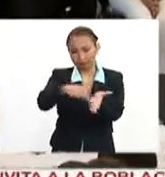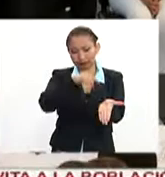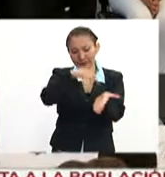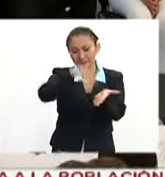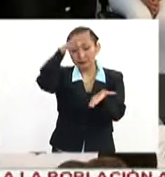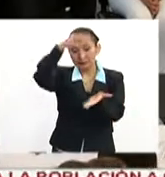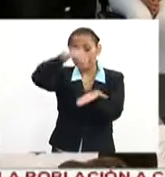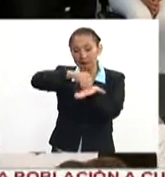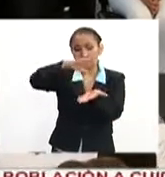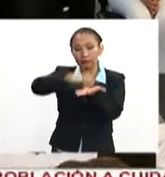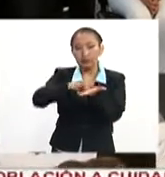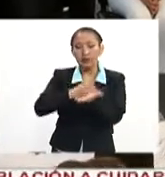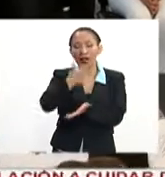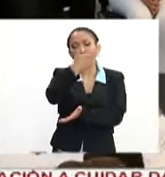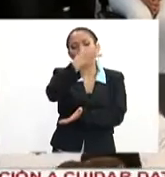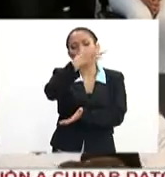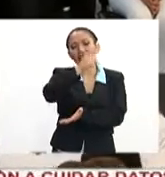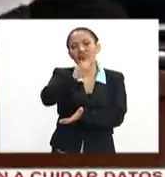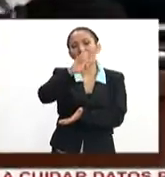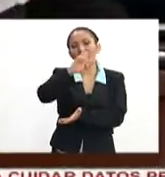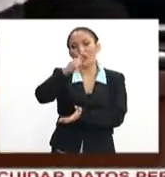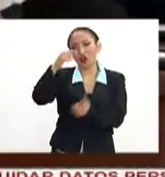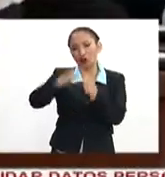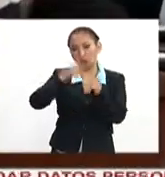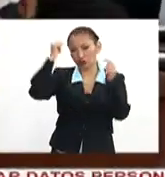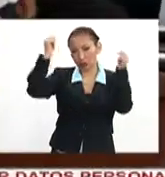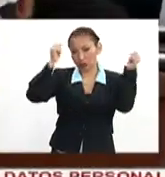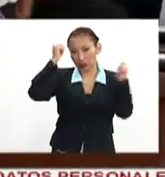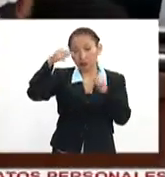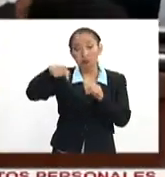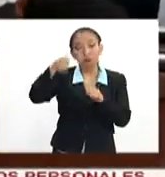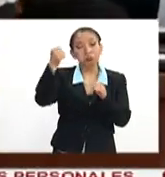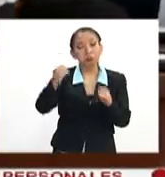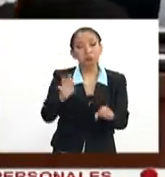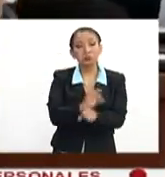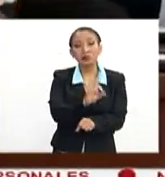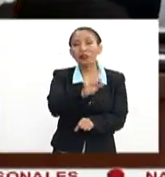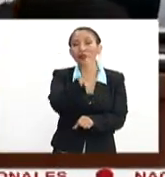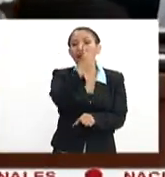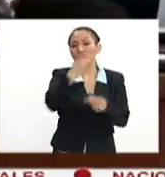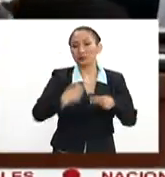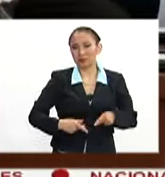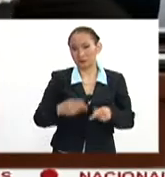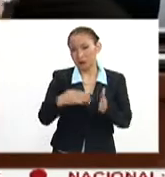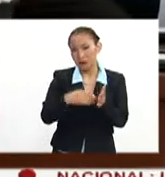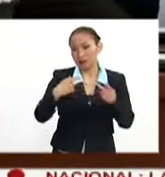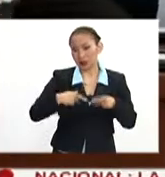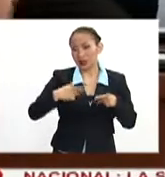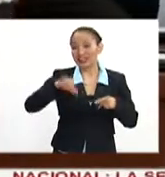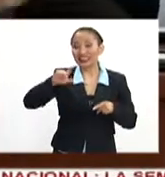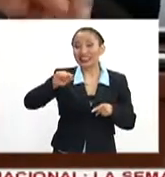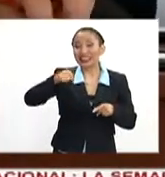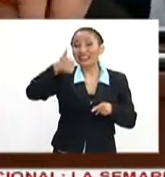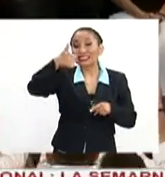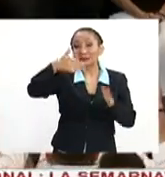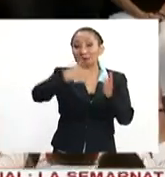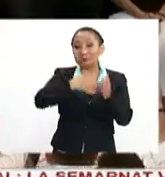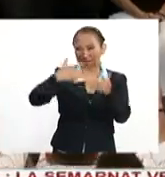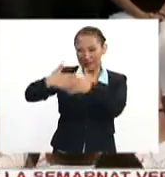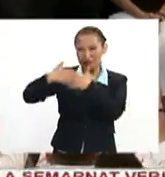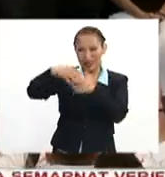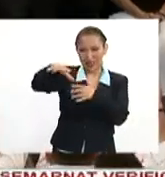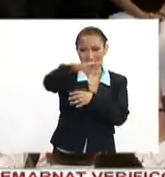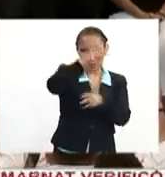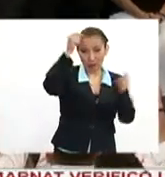de convenio Grandes Empleadores con el sector turismo, el cual garantizará que 32,000 trabajadores de 76,000 empresas de este